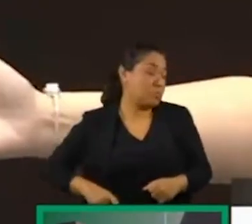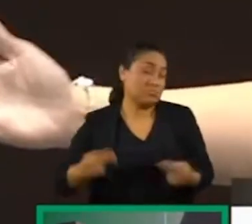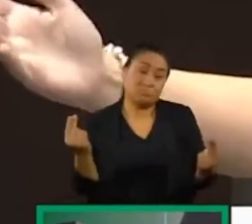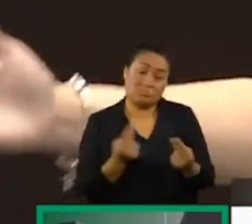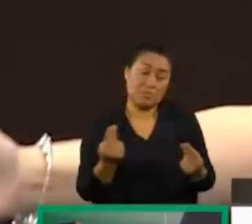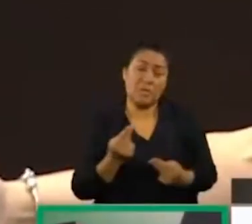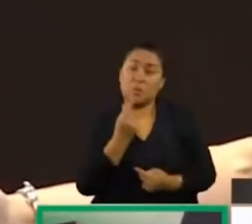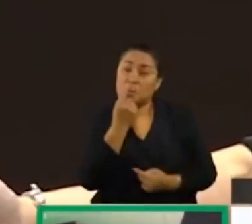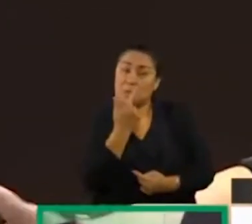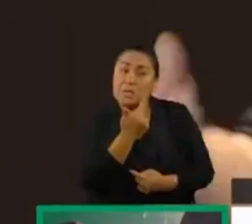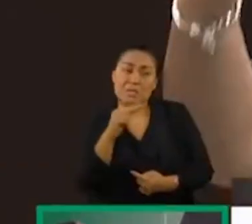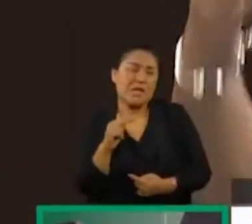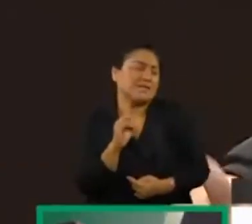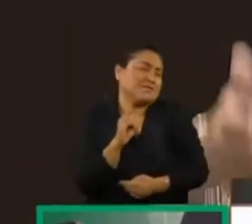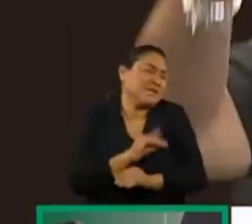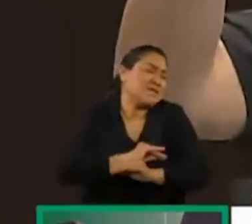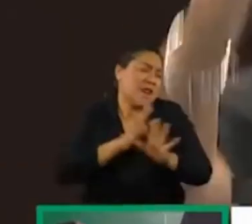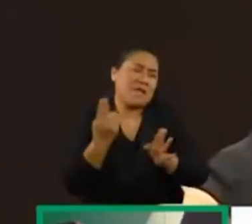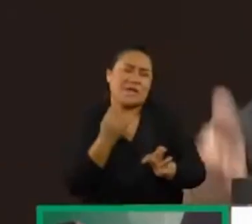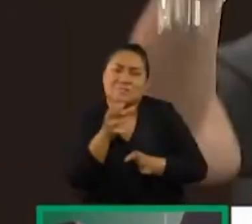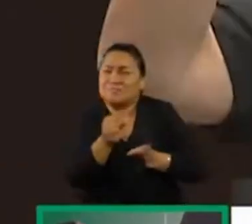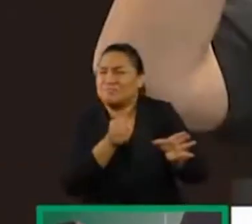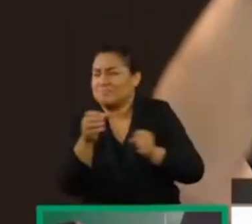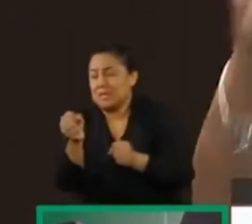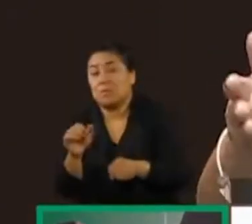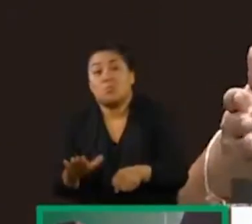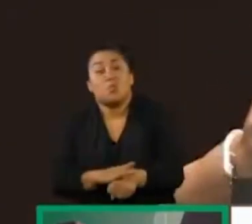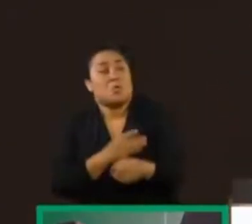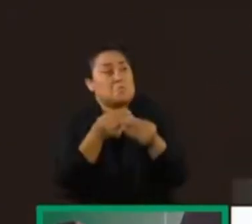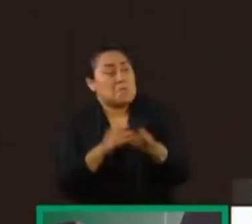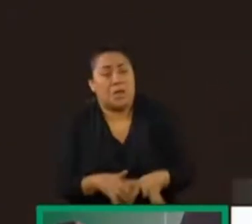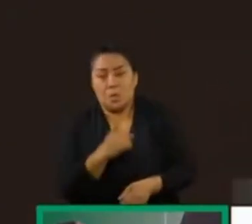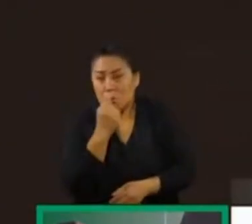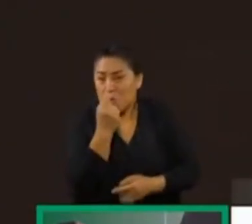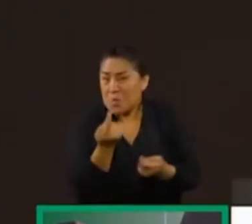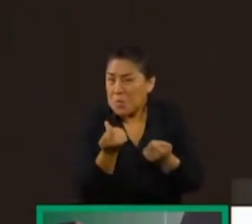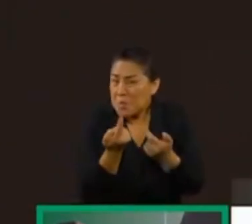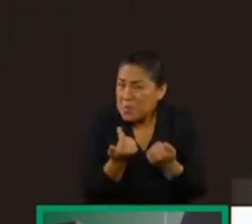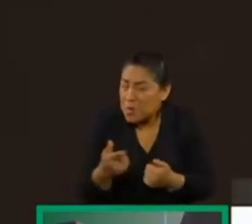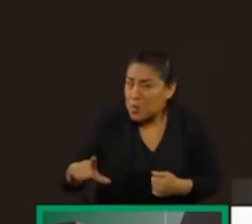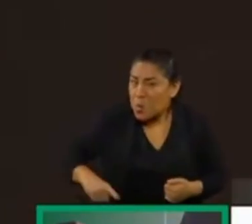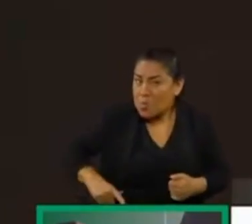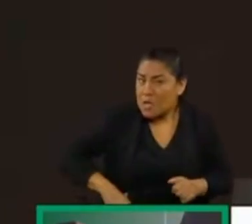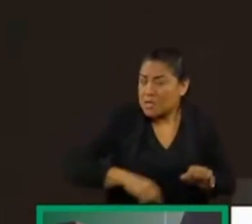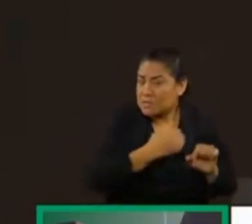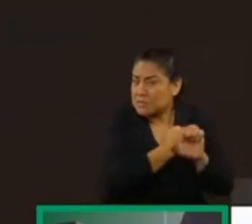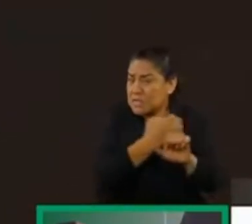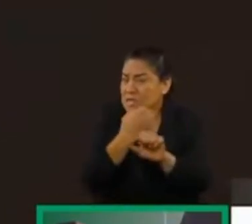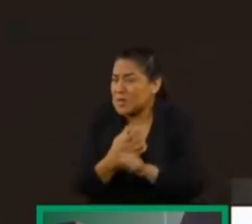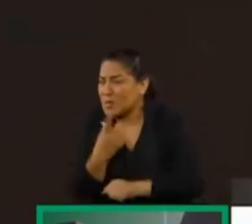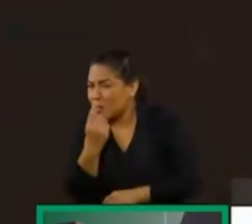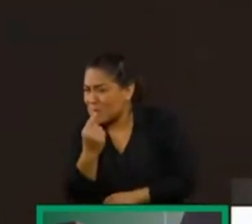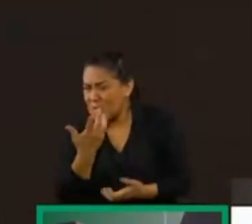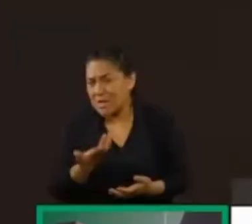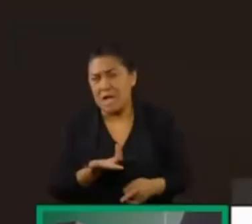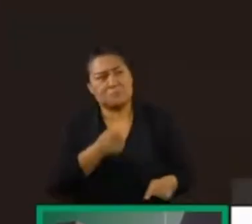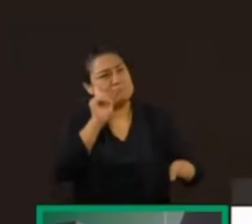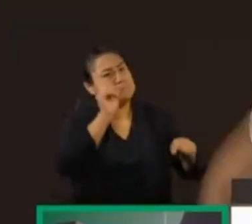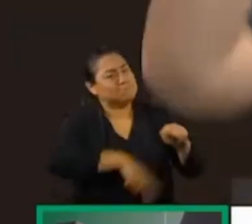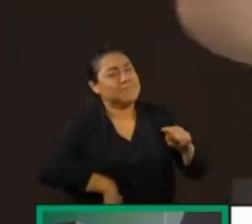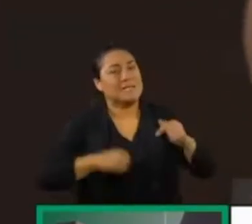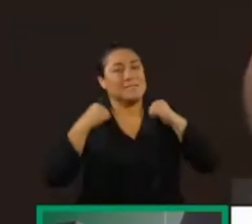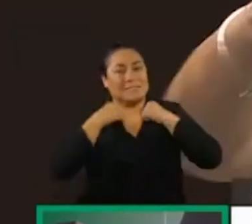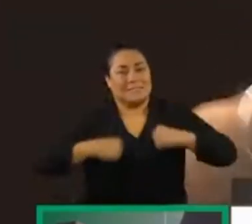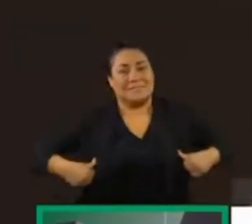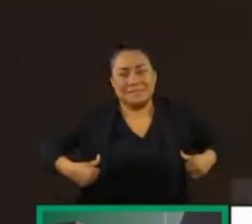por supuesto que la piden. Si dejaron sin fuerzas federales a los gobiernos estatales, les quitaron el chaleco